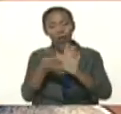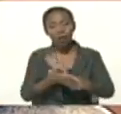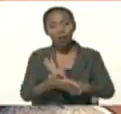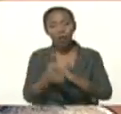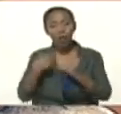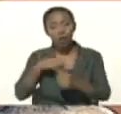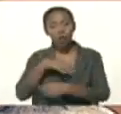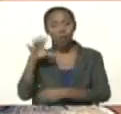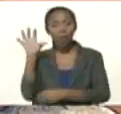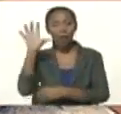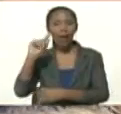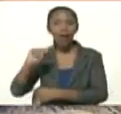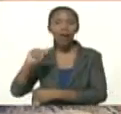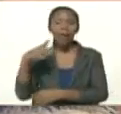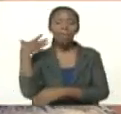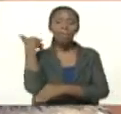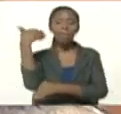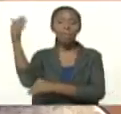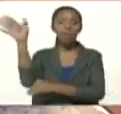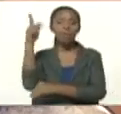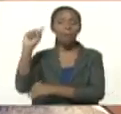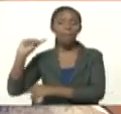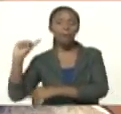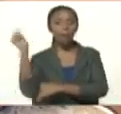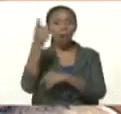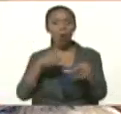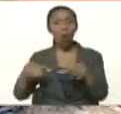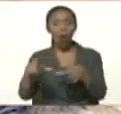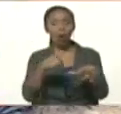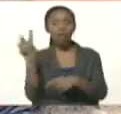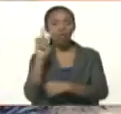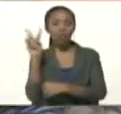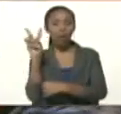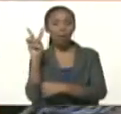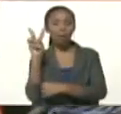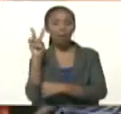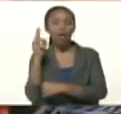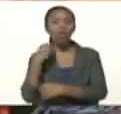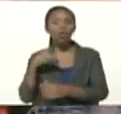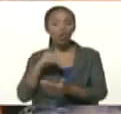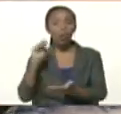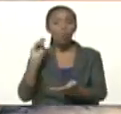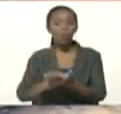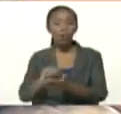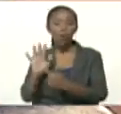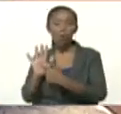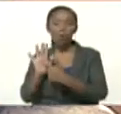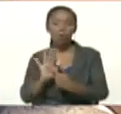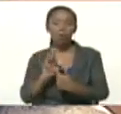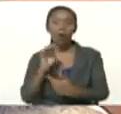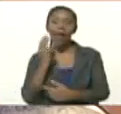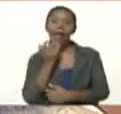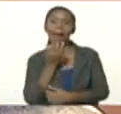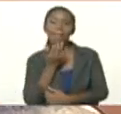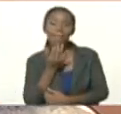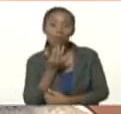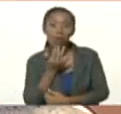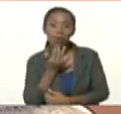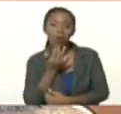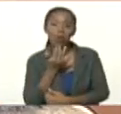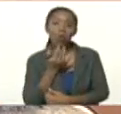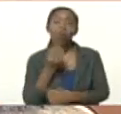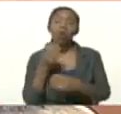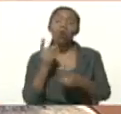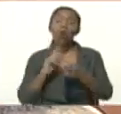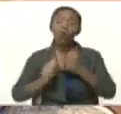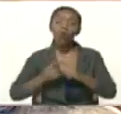coloca como vanguardia. Lo establecíamos y colocábamos ejemplos desde elementos muy